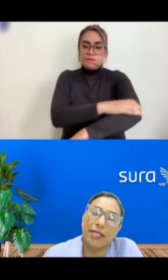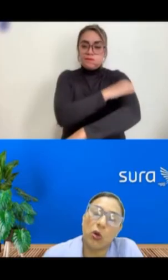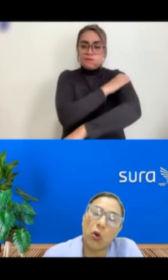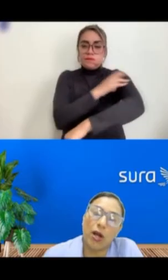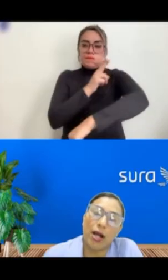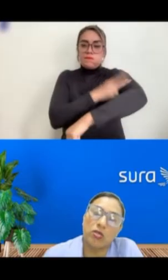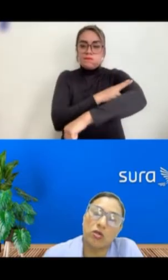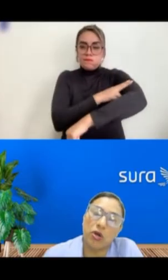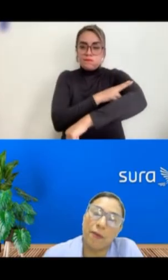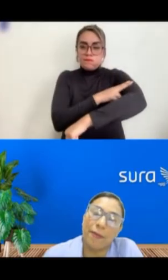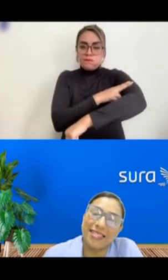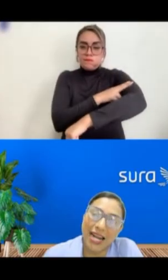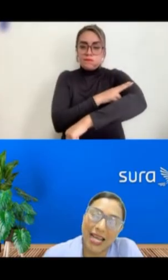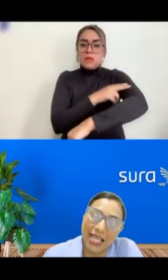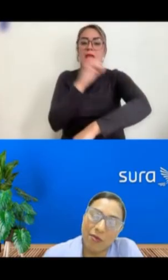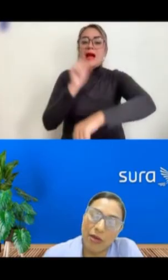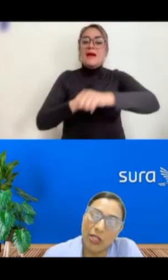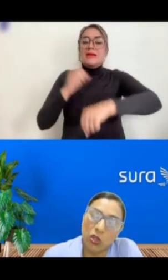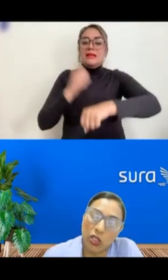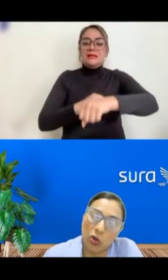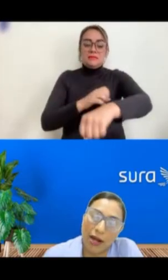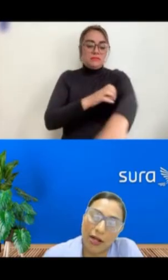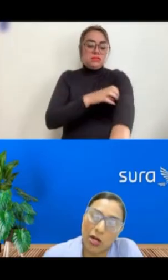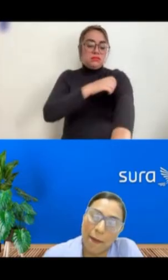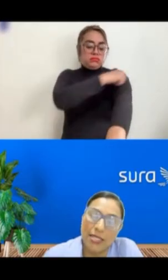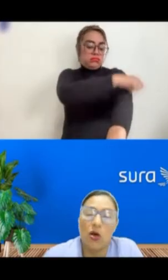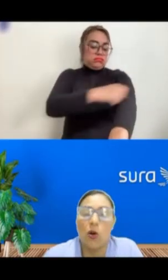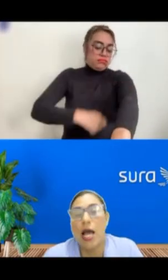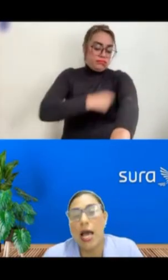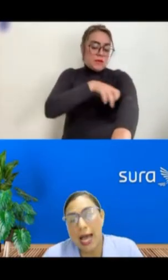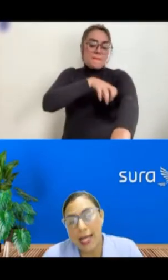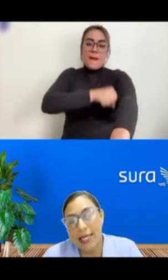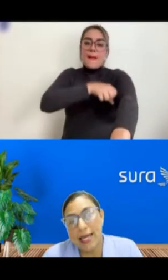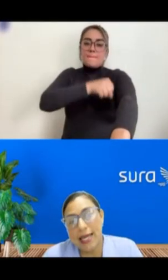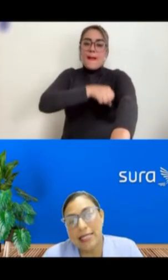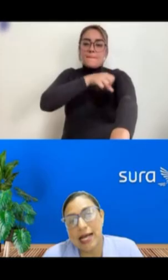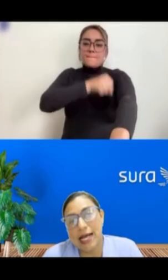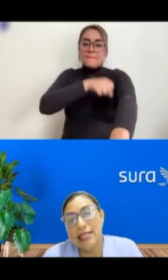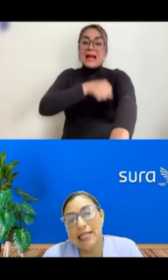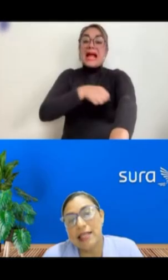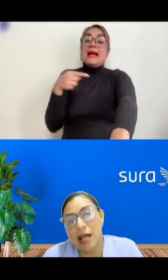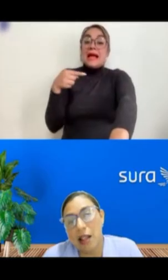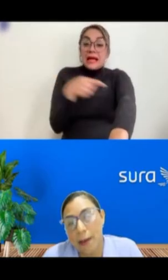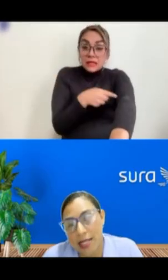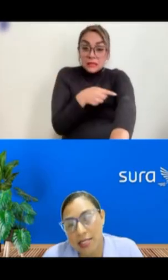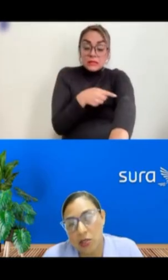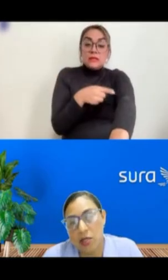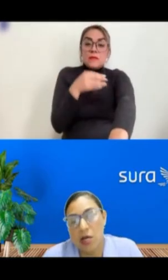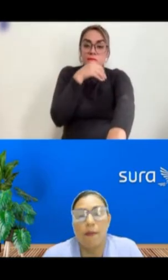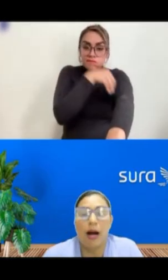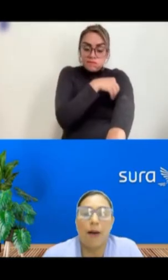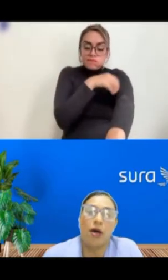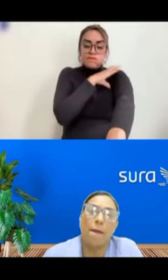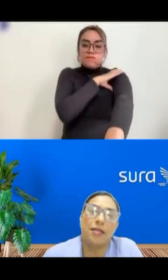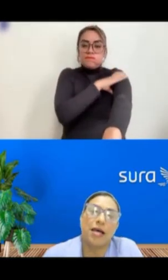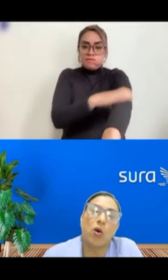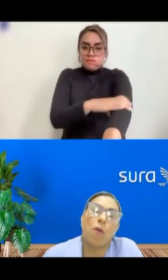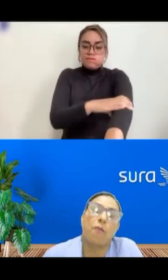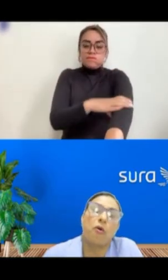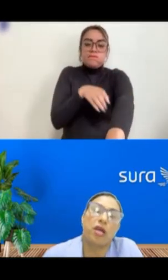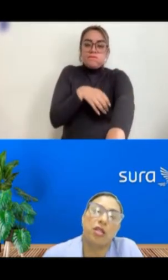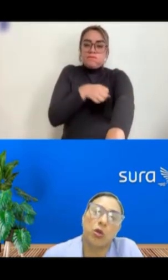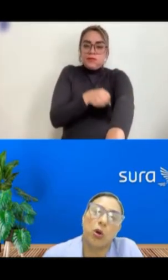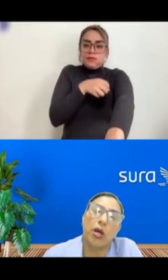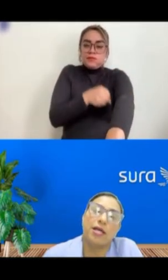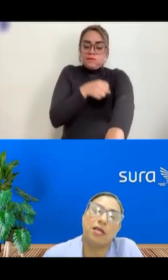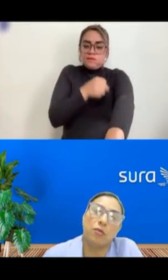donde normalmente nos colocan a nosotros el brazalete al momento de tomarnos la presión. Ahí, en esa cara interna del brazo, vamos a